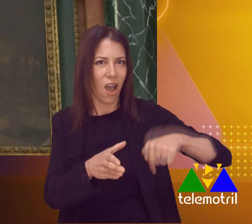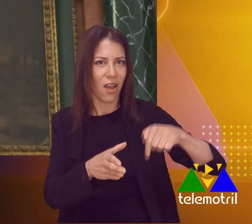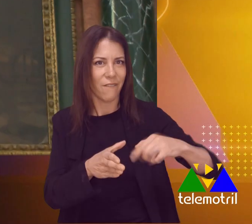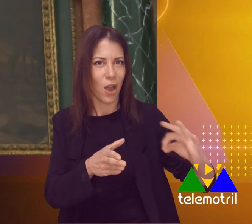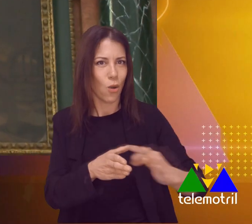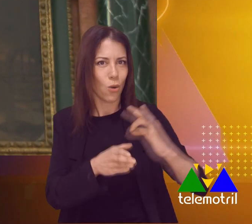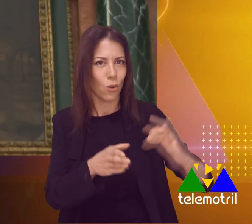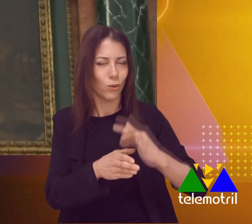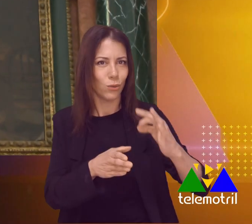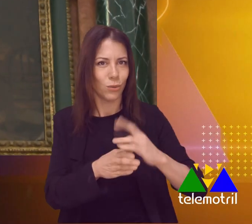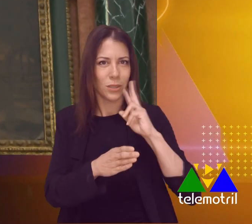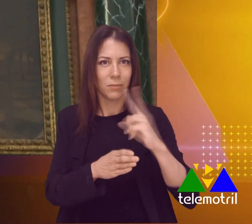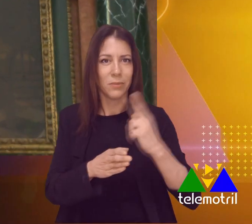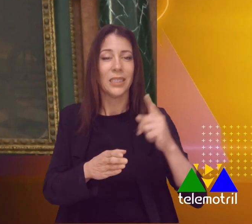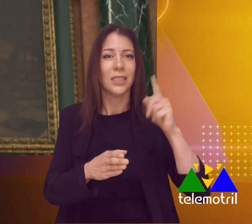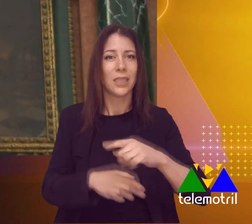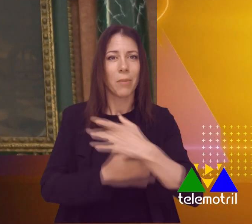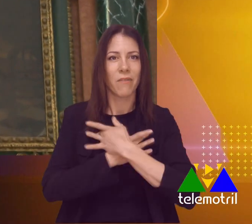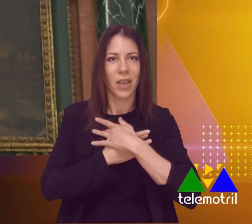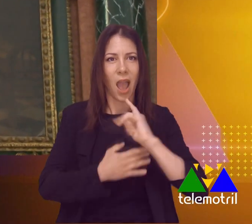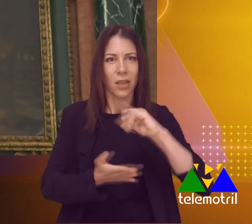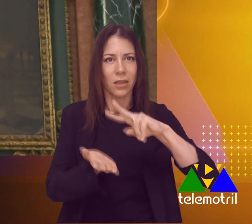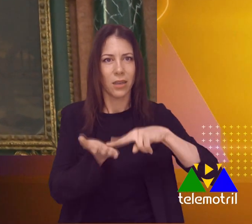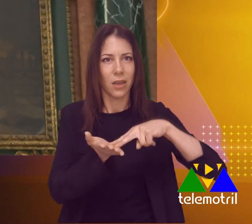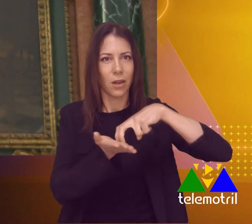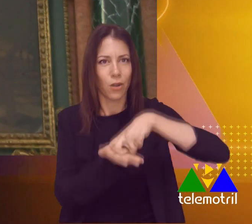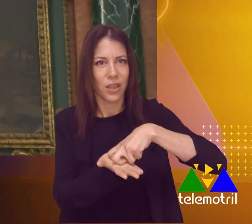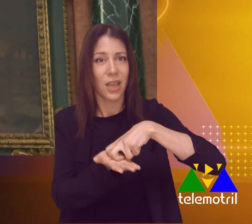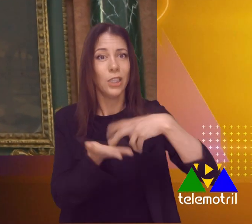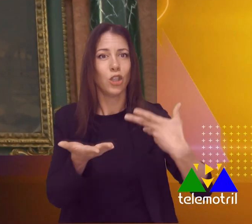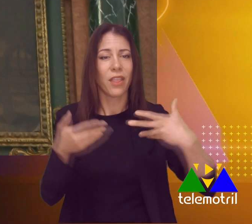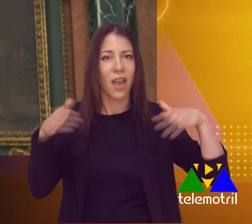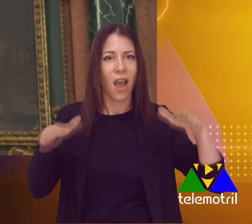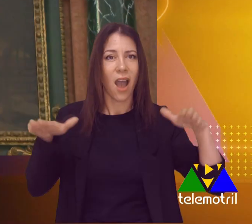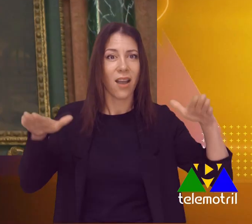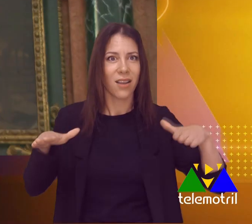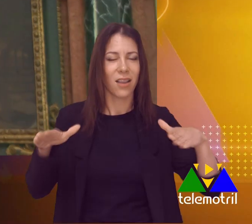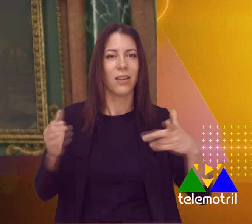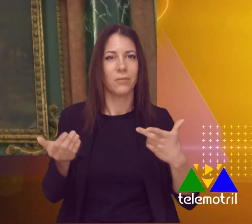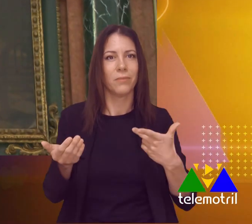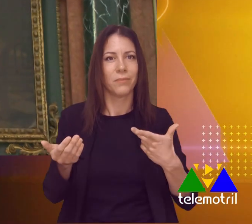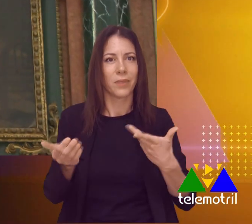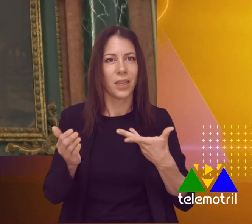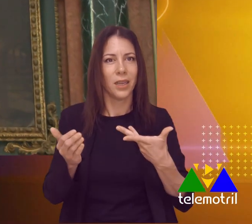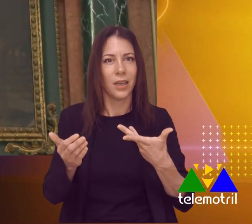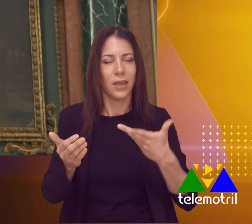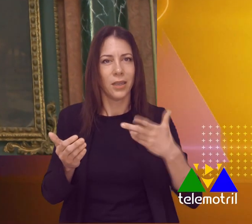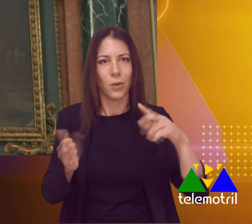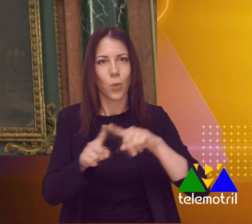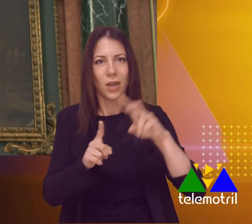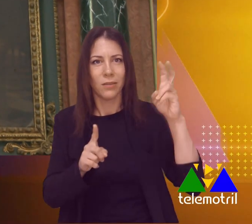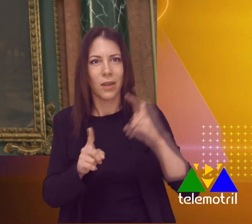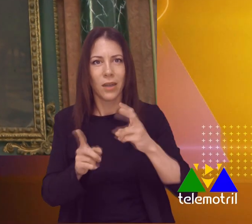con el lienzo que aparece abajo, la Virgen María está arrodillada y el ángel está en el acto